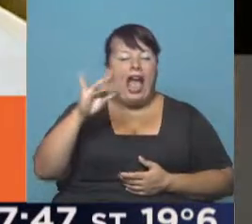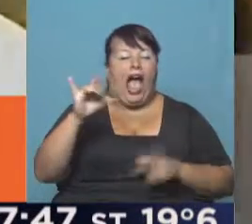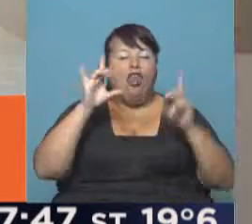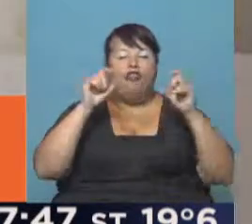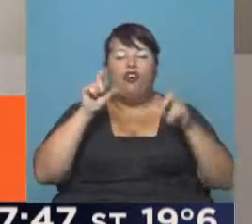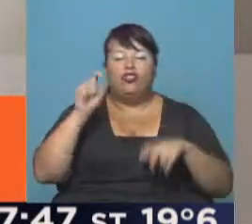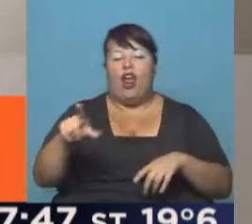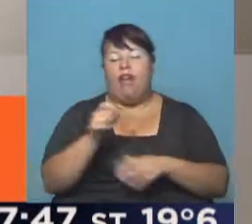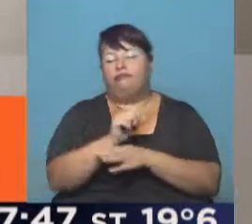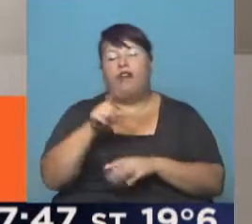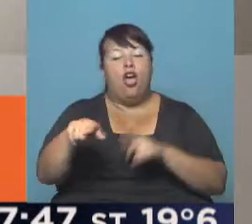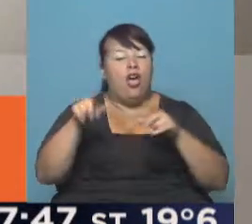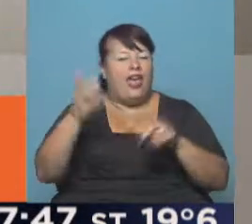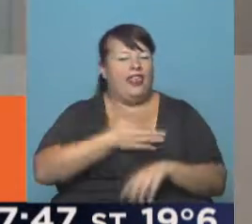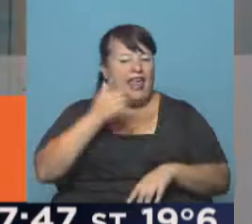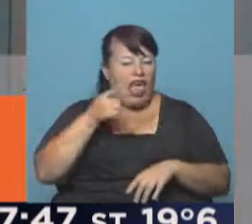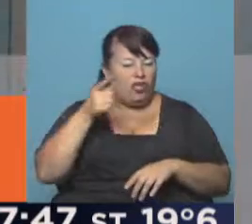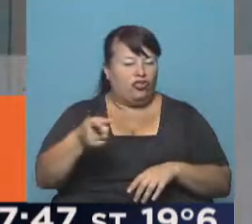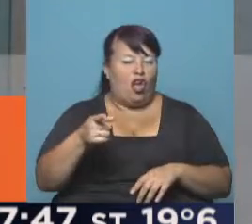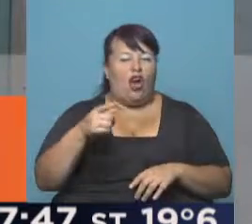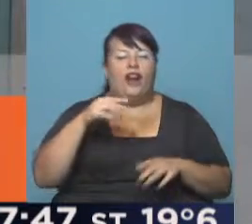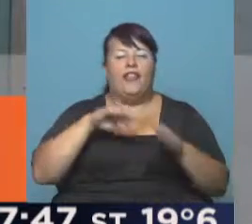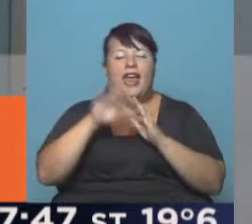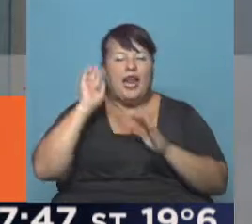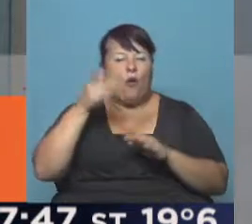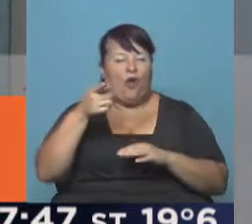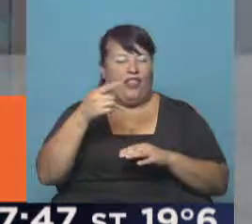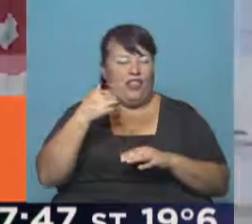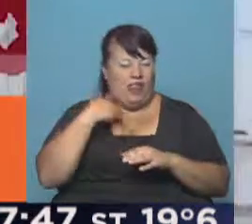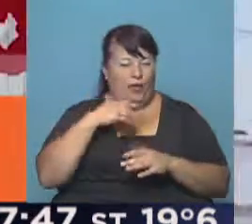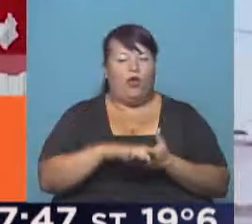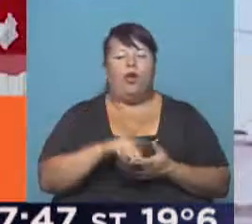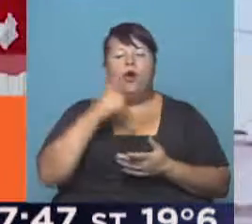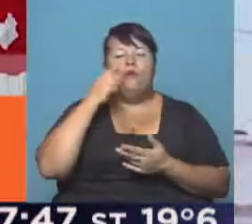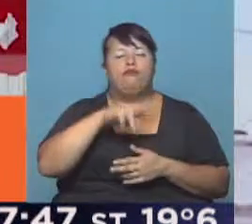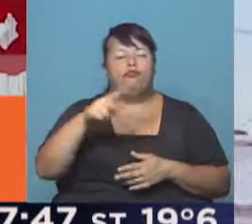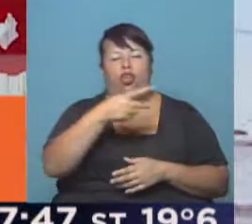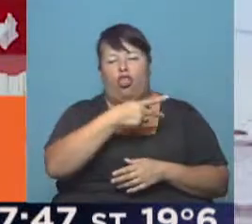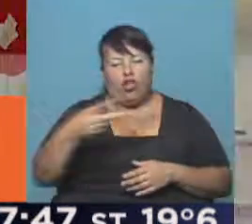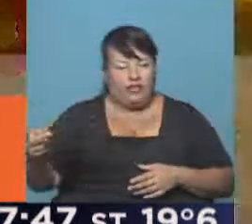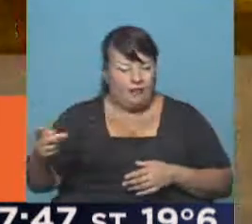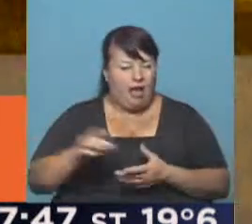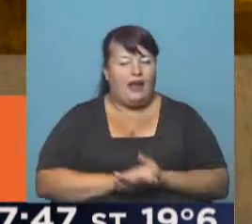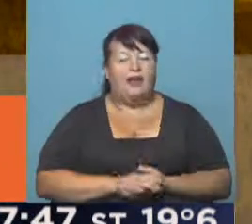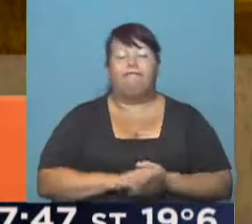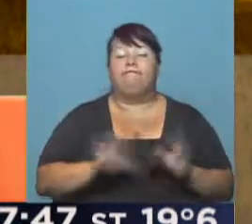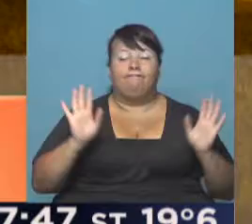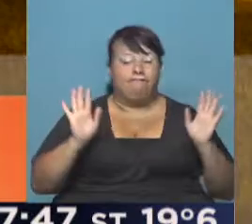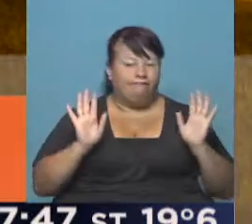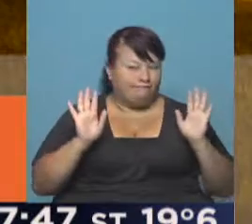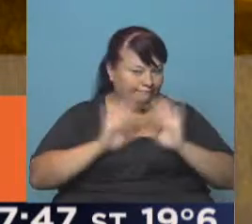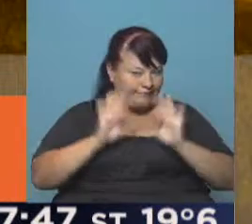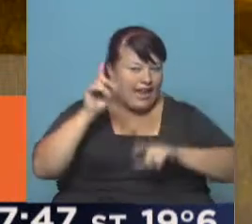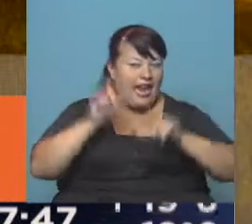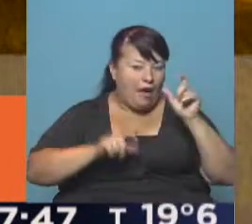fotógrafo, uno de los directores de colecciones de la editorial. Las muestras duran dos semanas, así que, en fin,